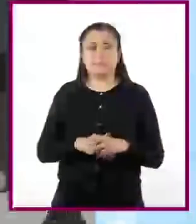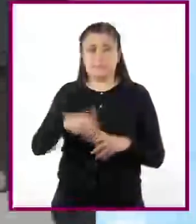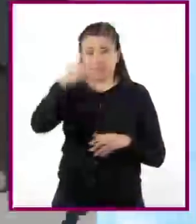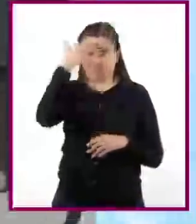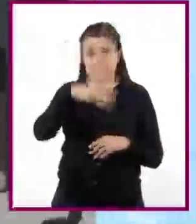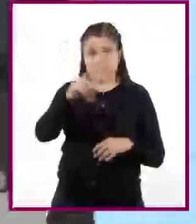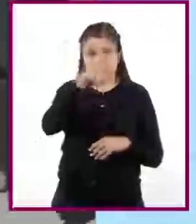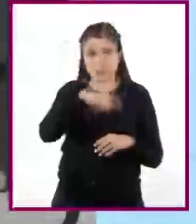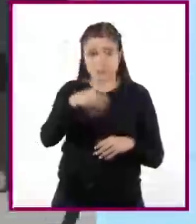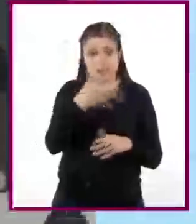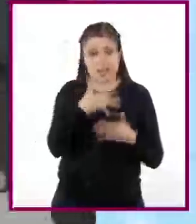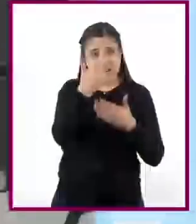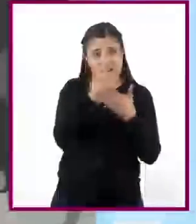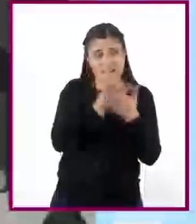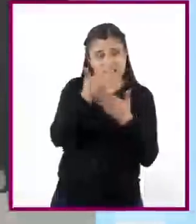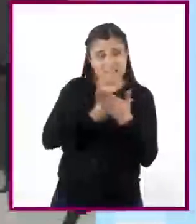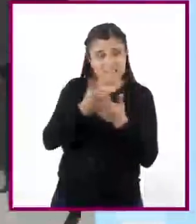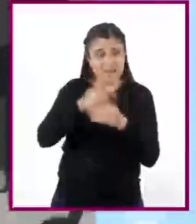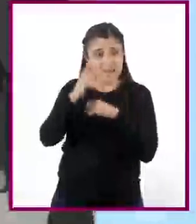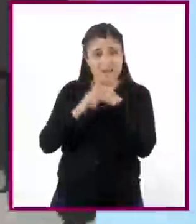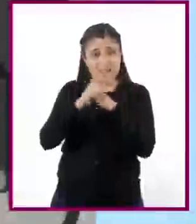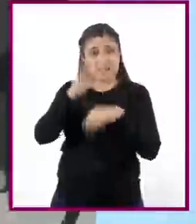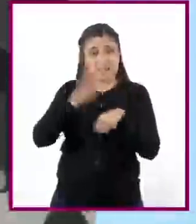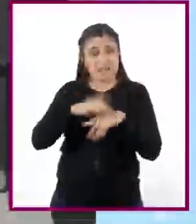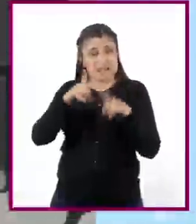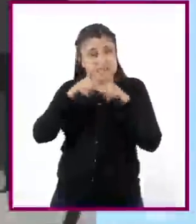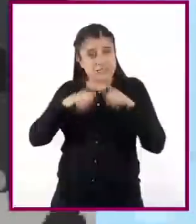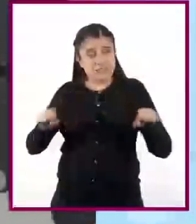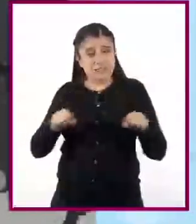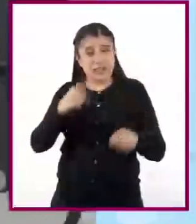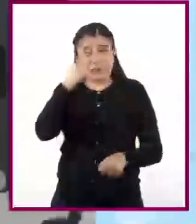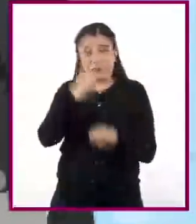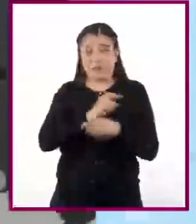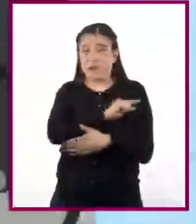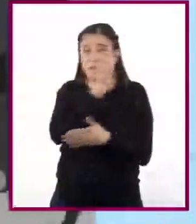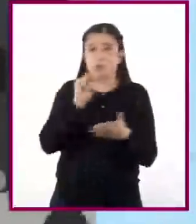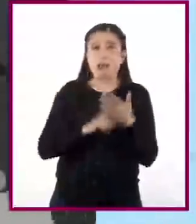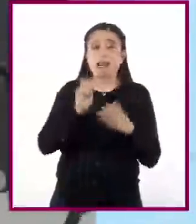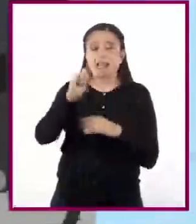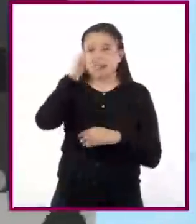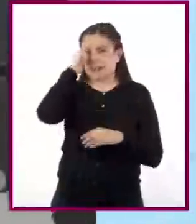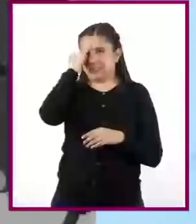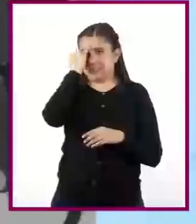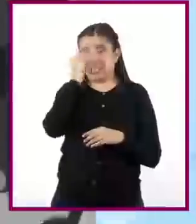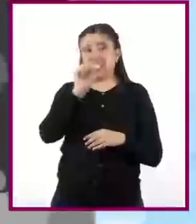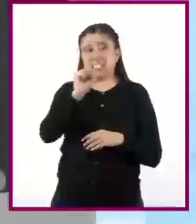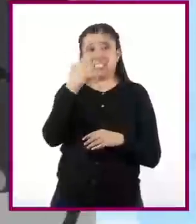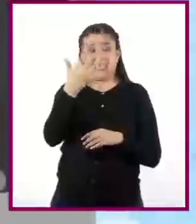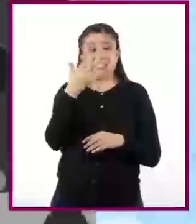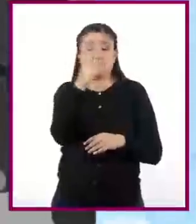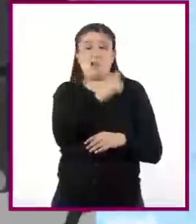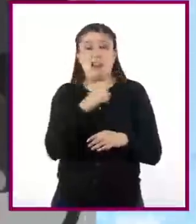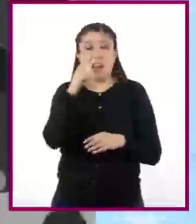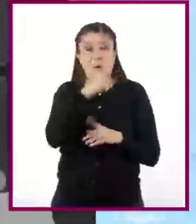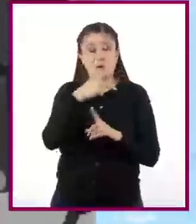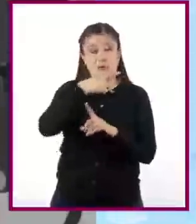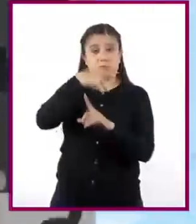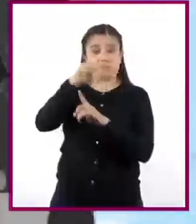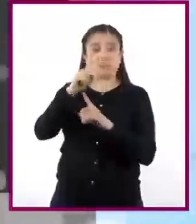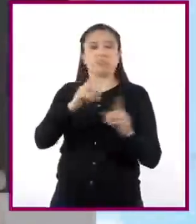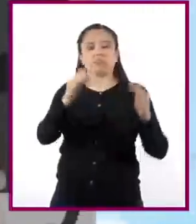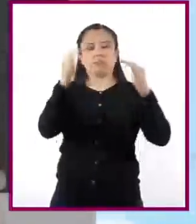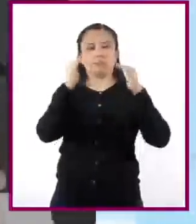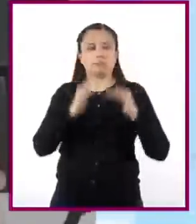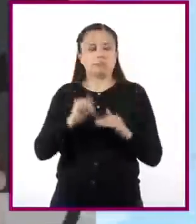¿Sabías que en la lista de los países con mayor riqueza lingüística, en primer lugar se encuentra la India con 65 lenguas vivas, seguido por